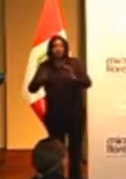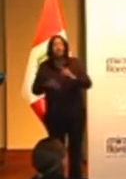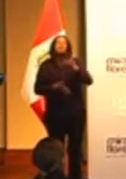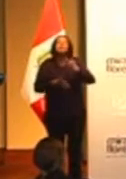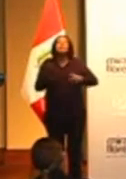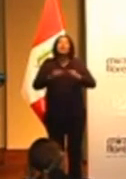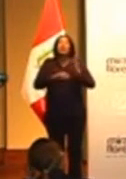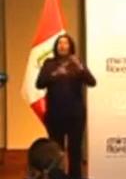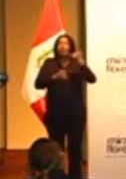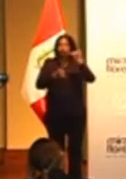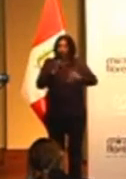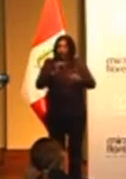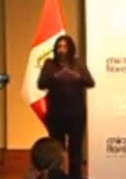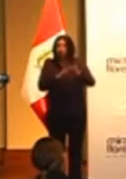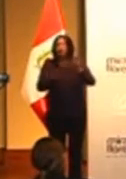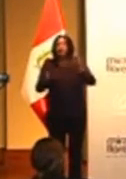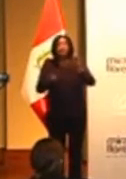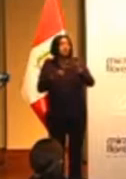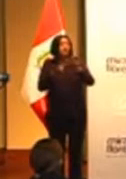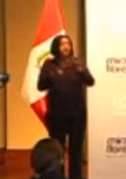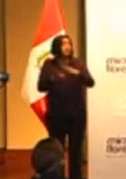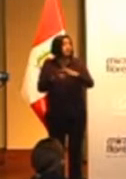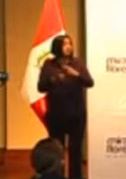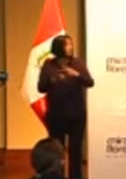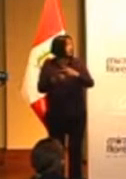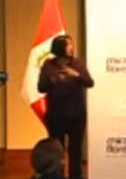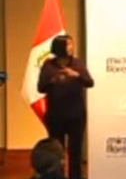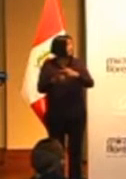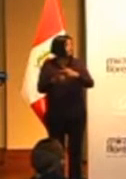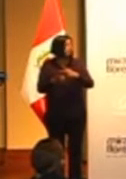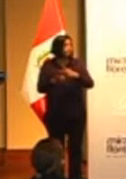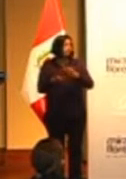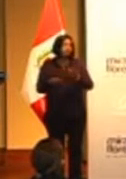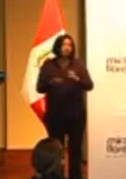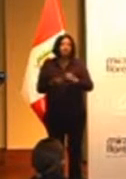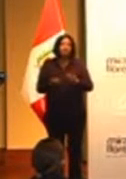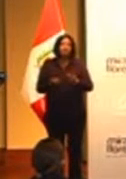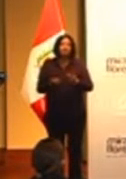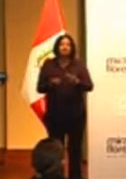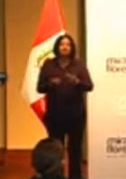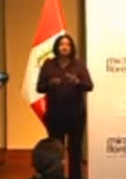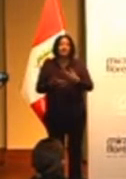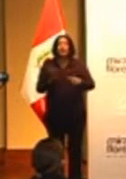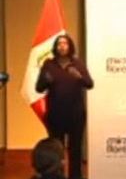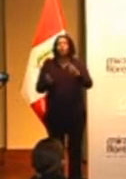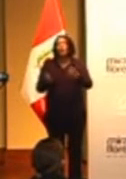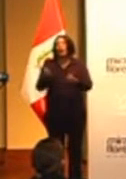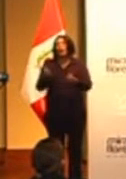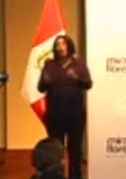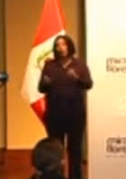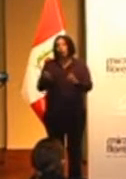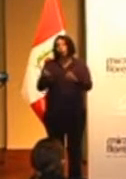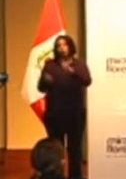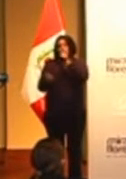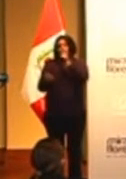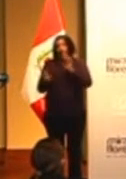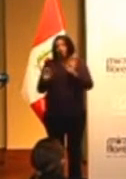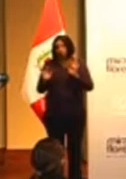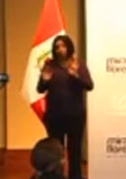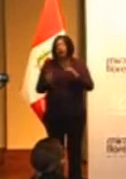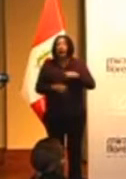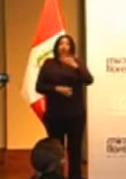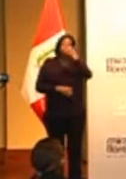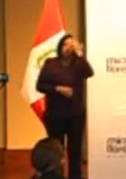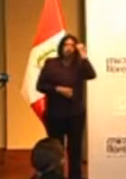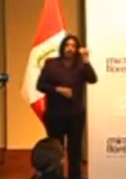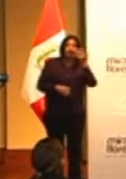para terminar con el tema, obviamente, de los autos privados. Me